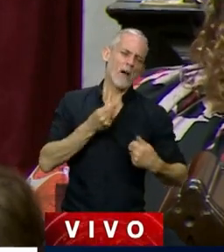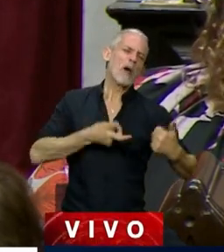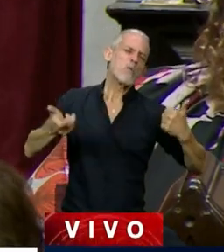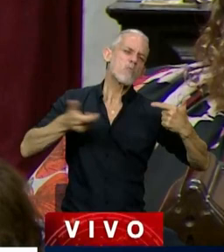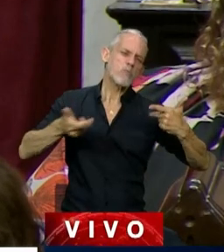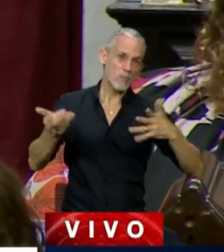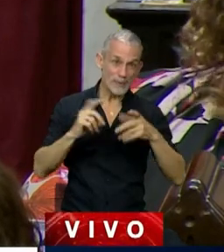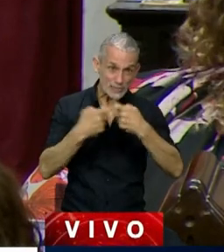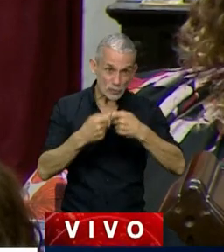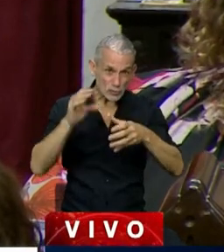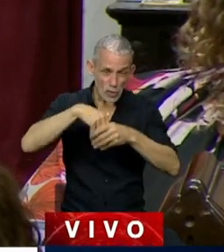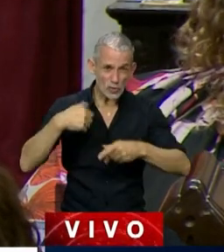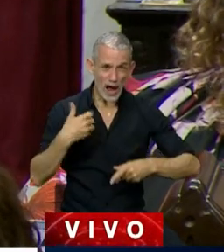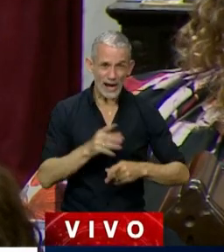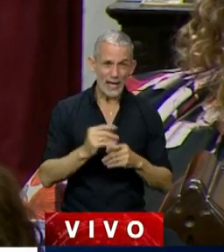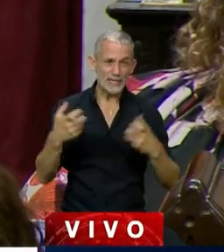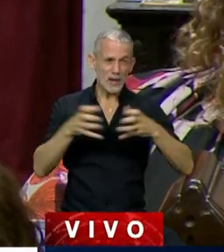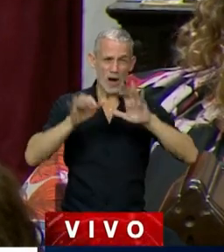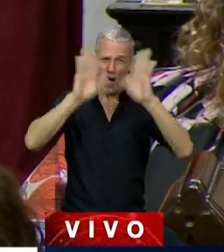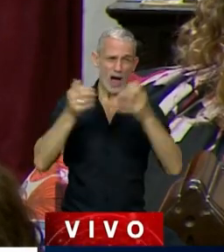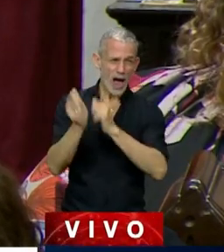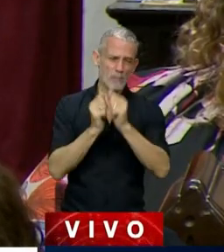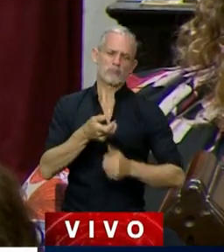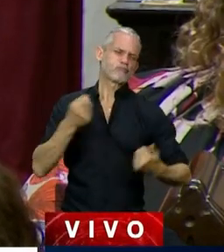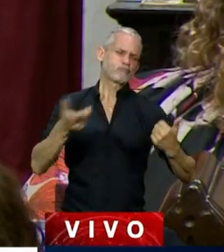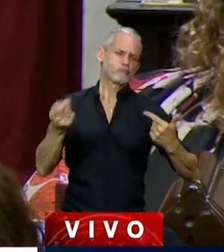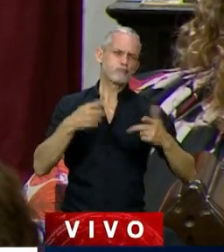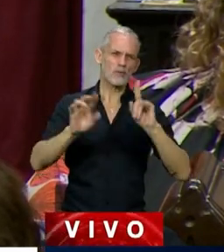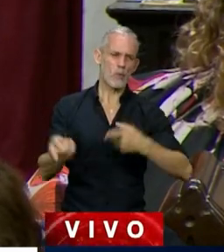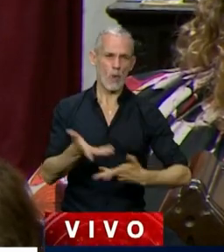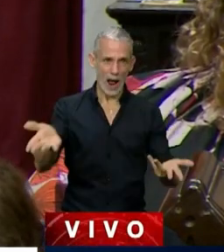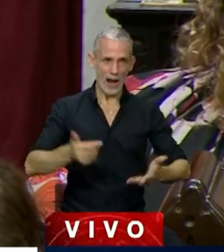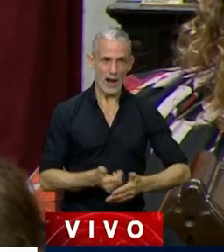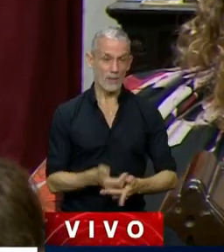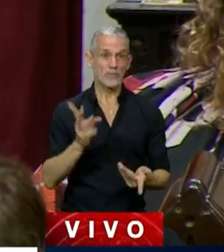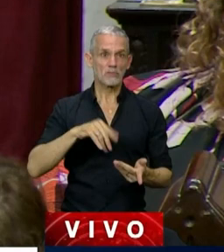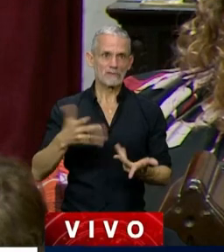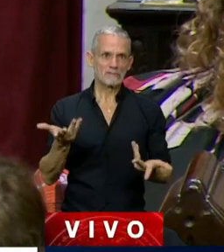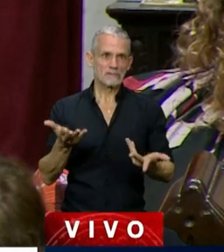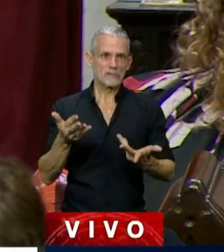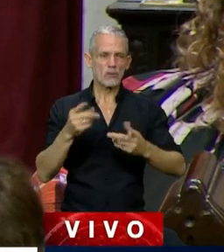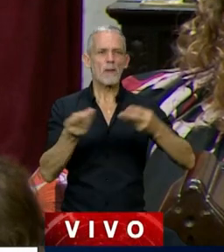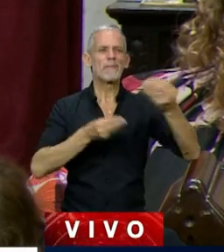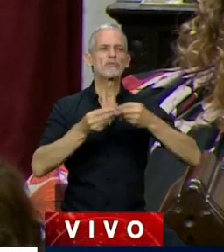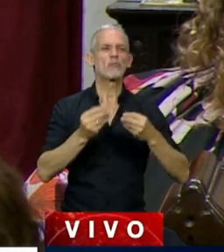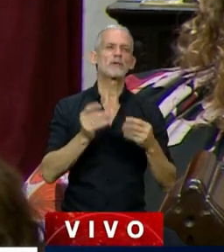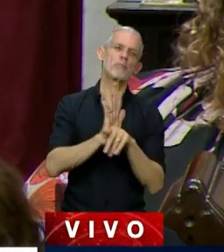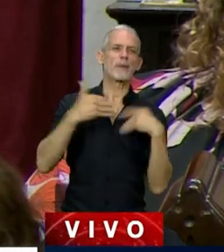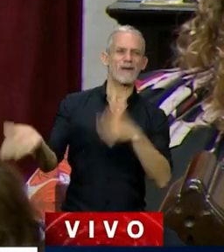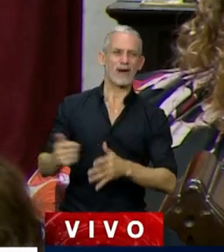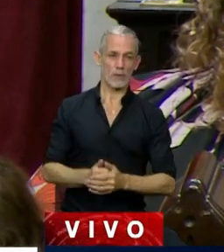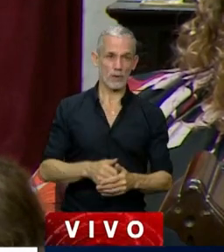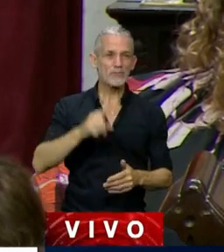no los socios de esta Argentina corporativa que están bancando con este presupuesto.